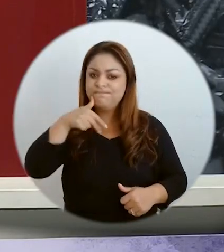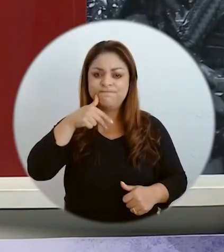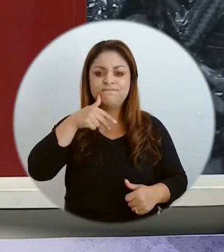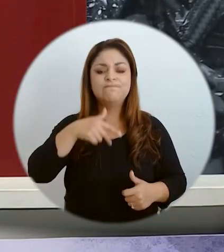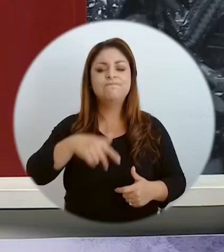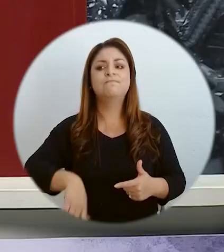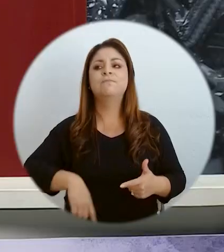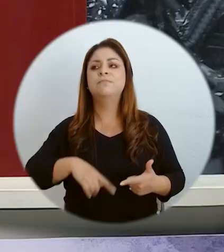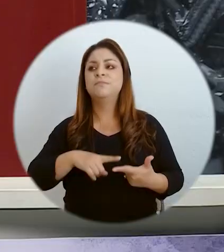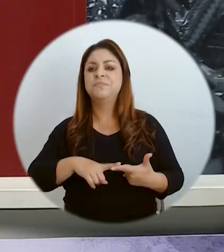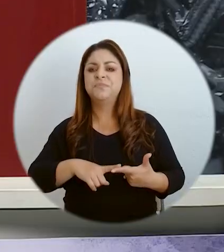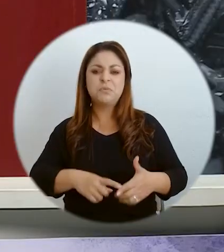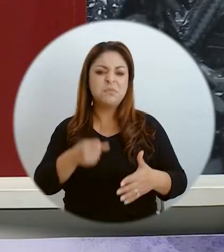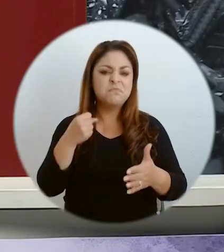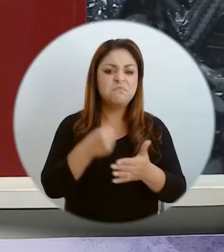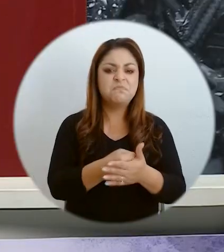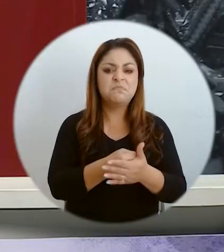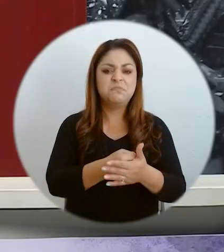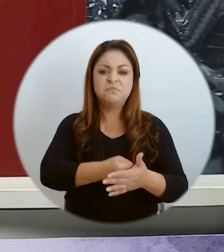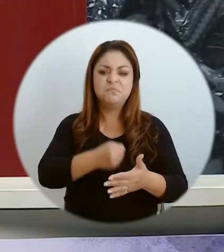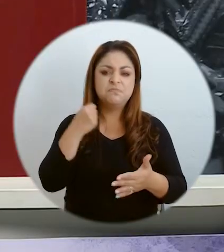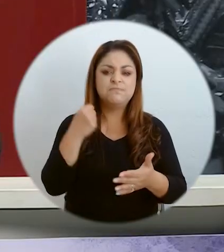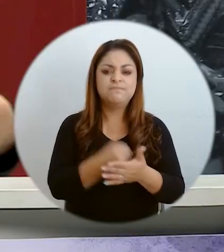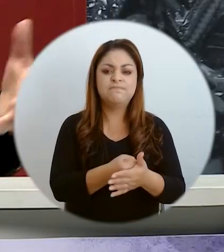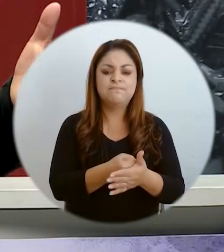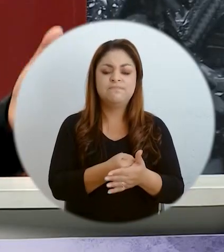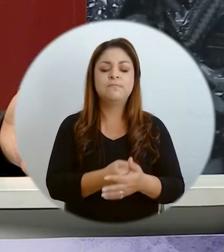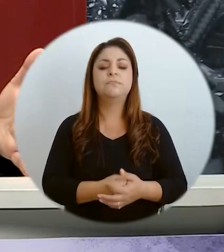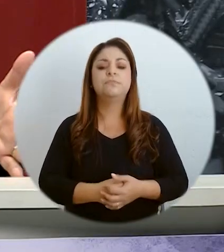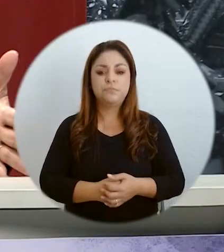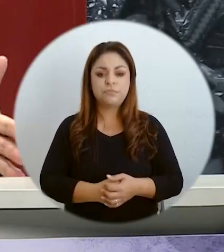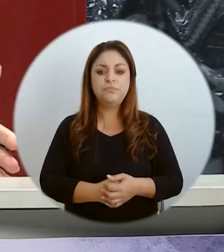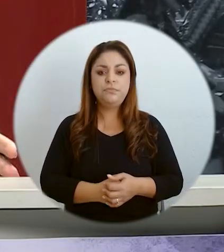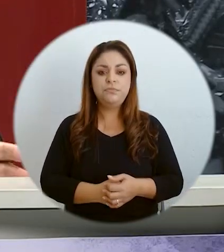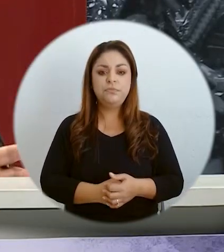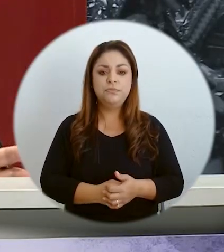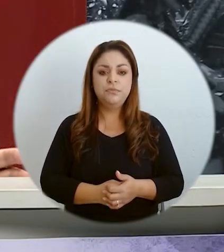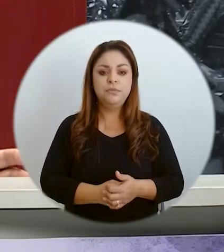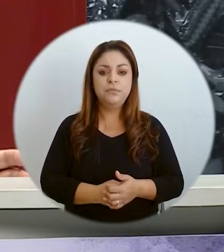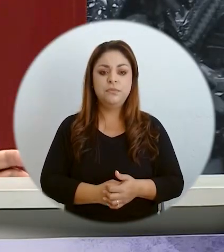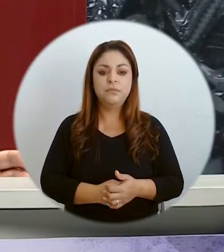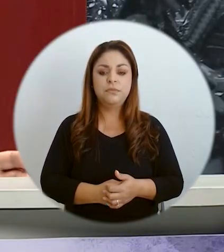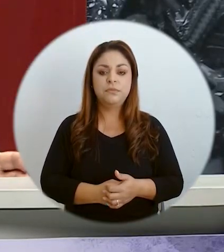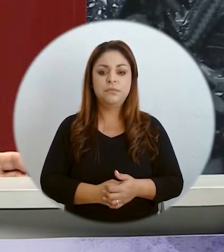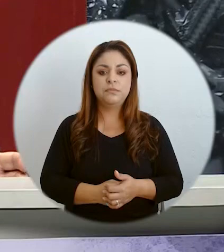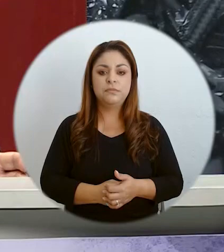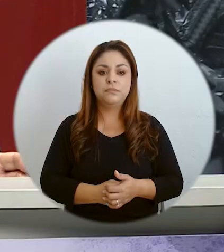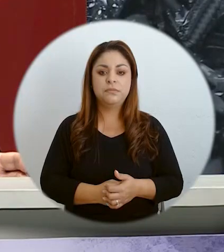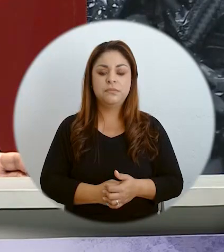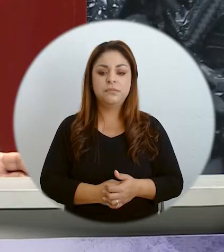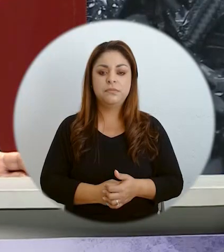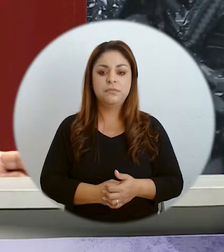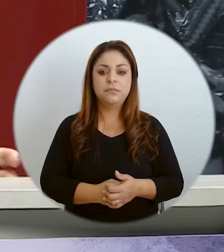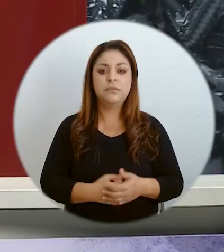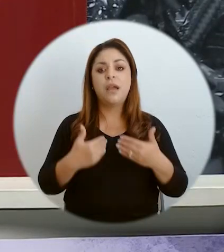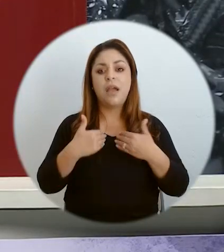es quizás una suerte de venganza contra lo que han estado, además hay